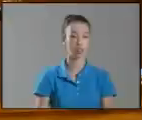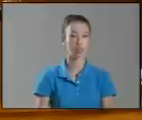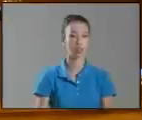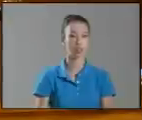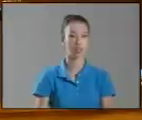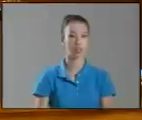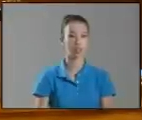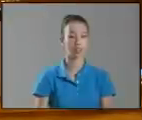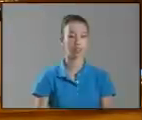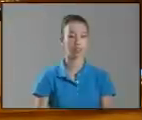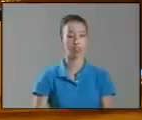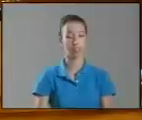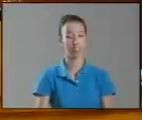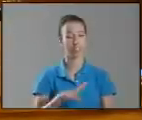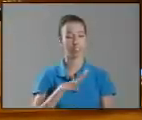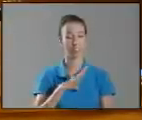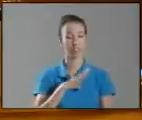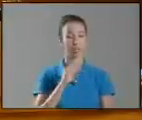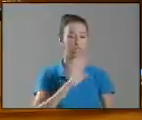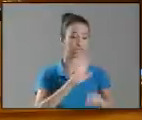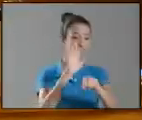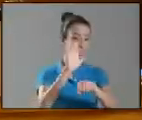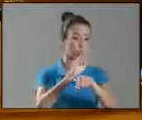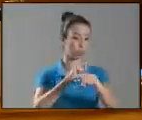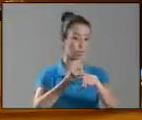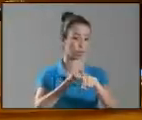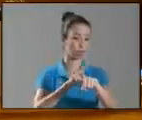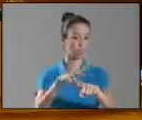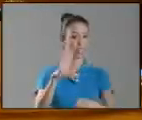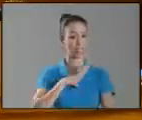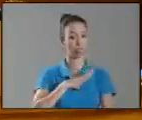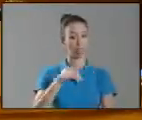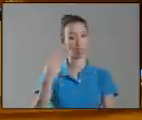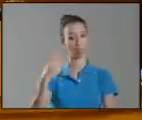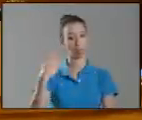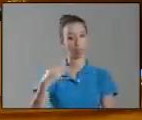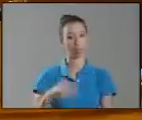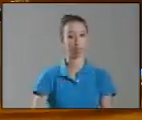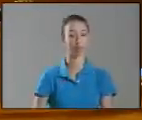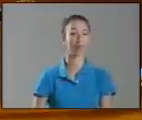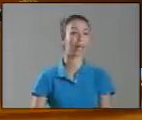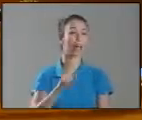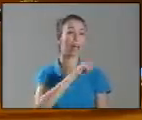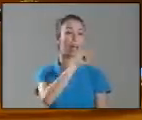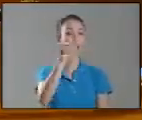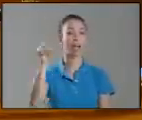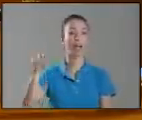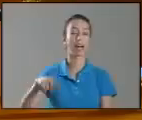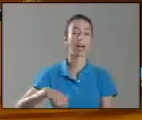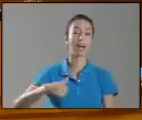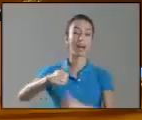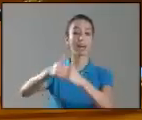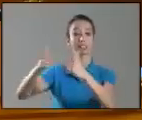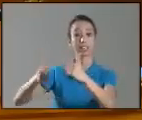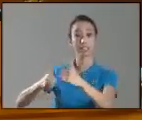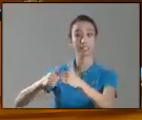características que tiene el hombre, ¿verdad? Y en un momentito las vamos a terminar de ver todas. Solo me quedan 6 minutos y entonces tengo que